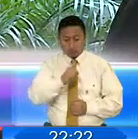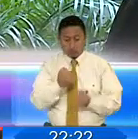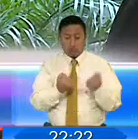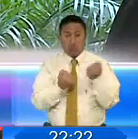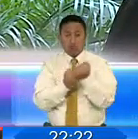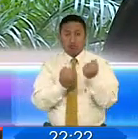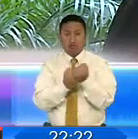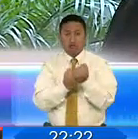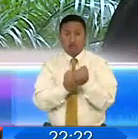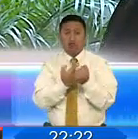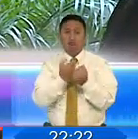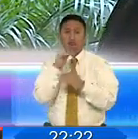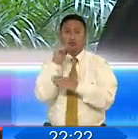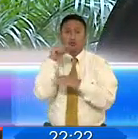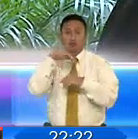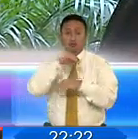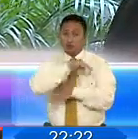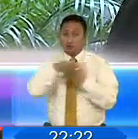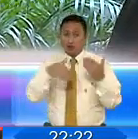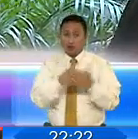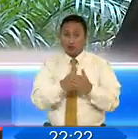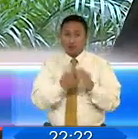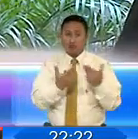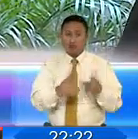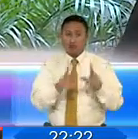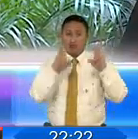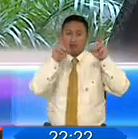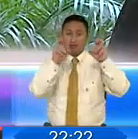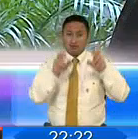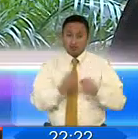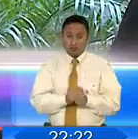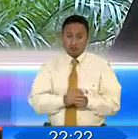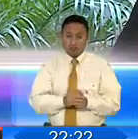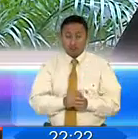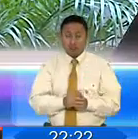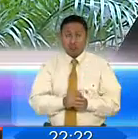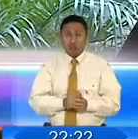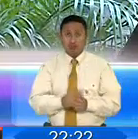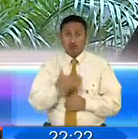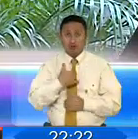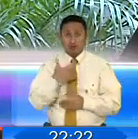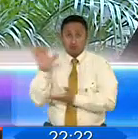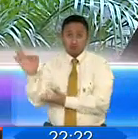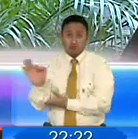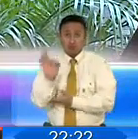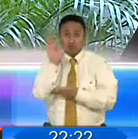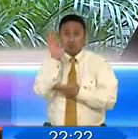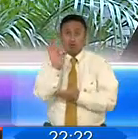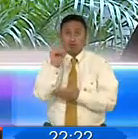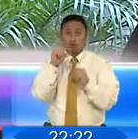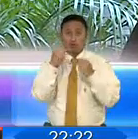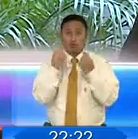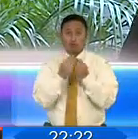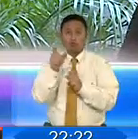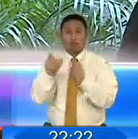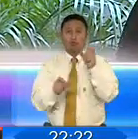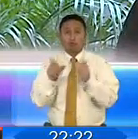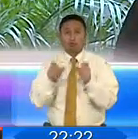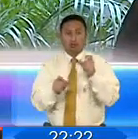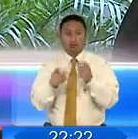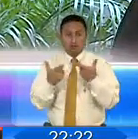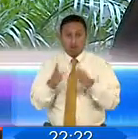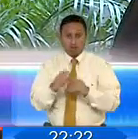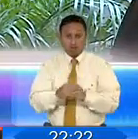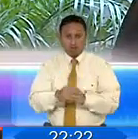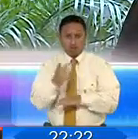colaborar con Ecuador en todos los ámbitos. El cuerpo diplomático está representado por un grupo de personas bien preparadas